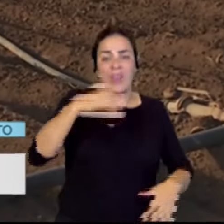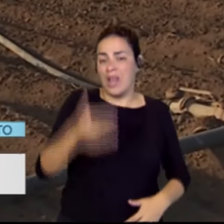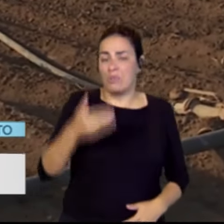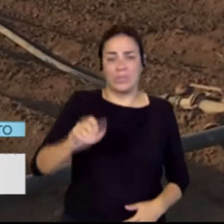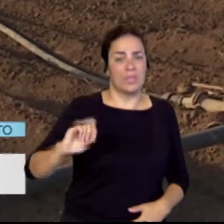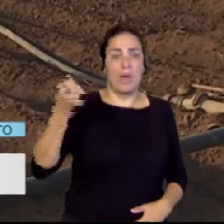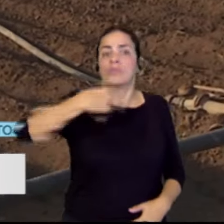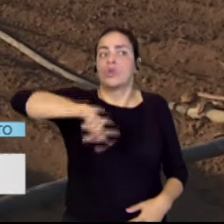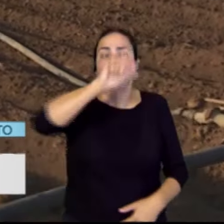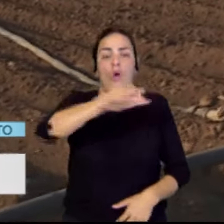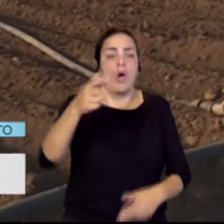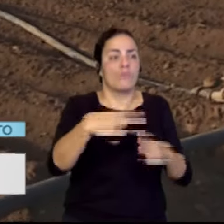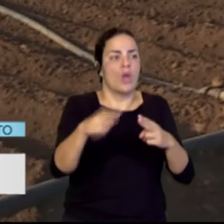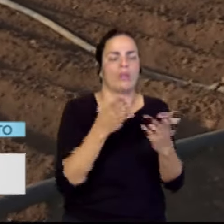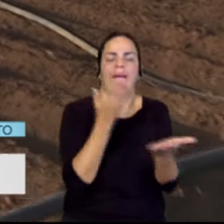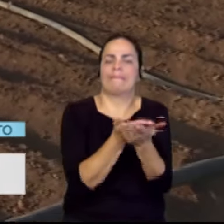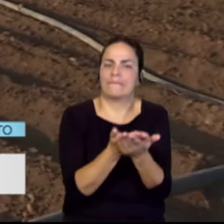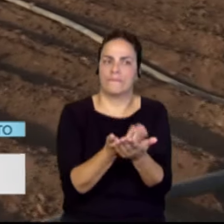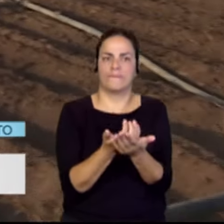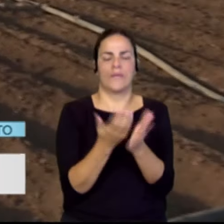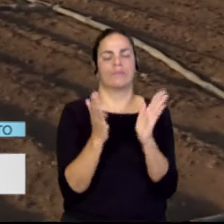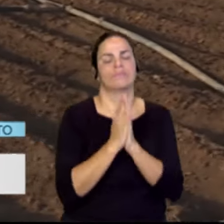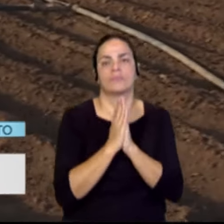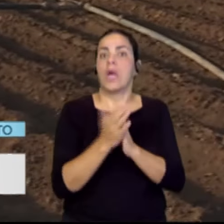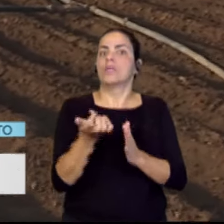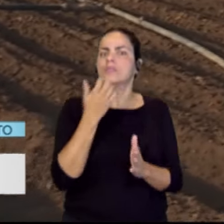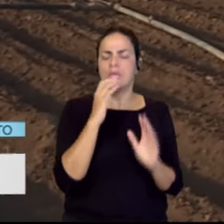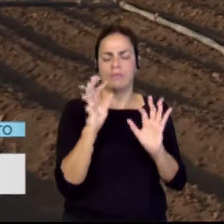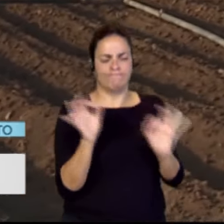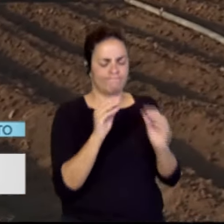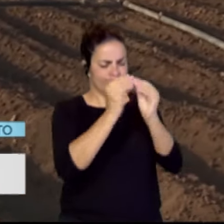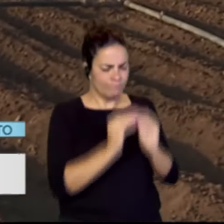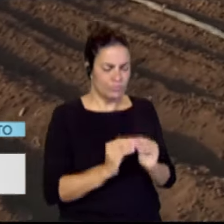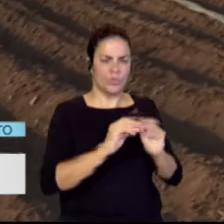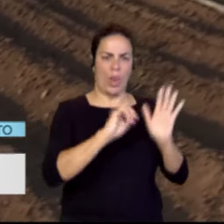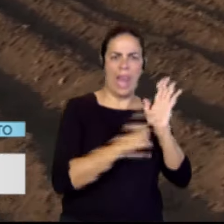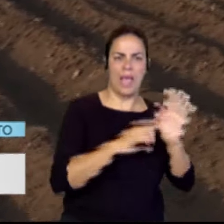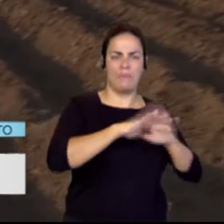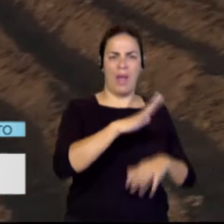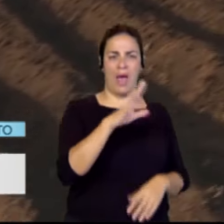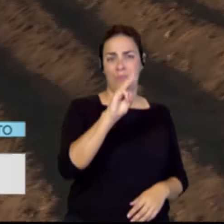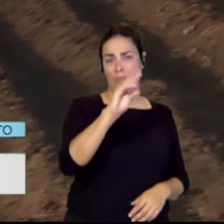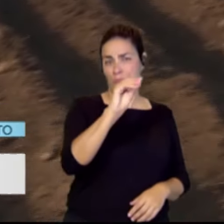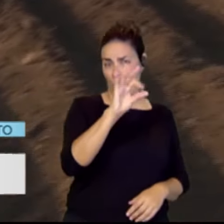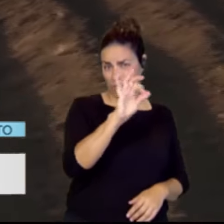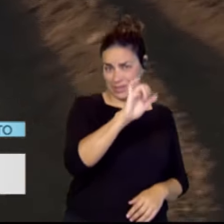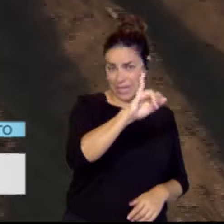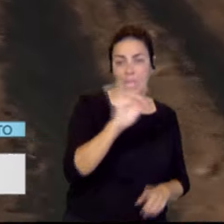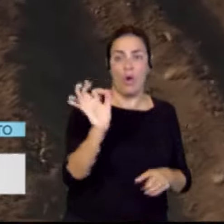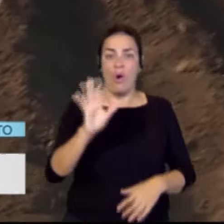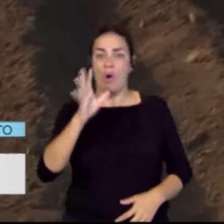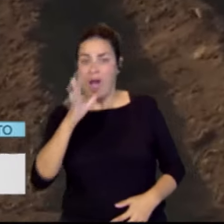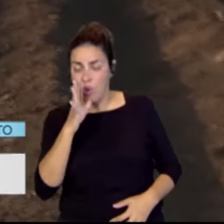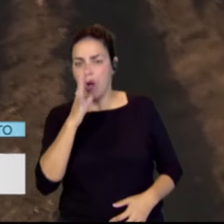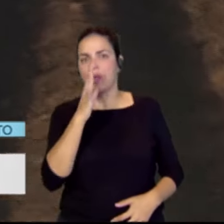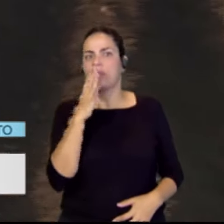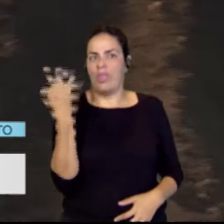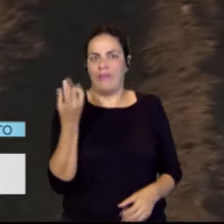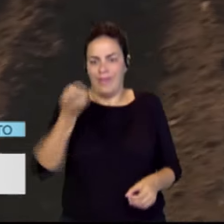favor cuando vayan a hacer alguna ley tanto de en el posei como en el agua Pues que en la mesa haya agricultores y ganaderos